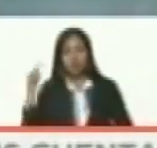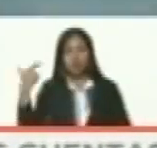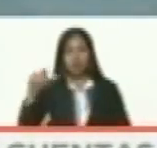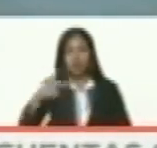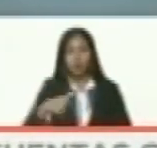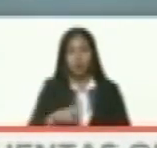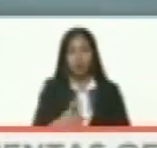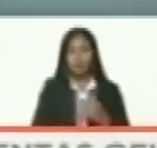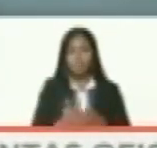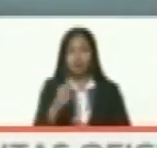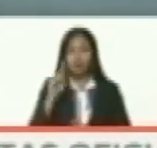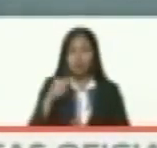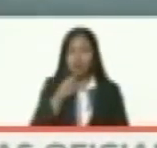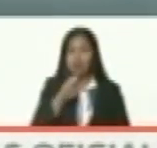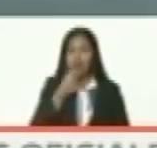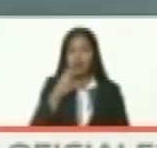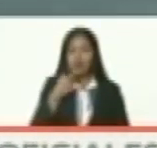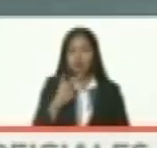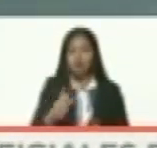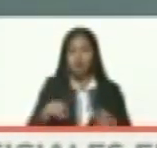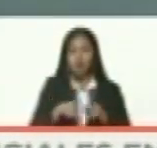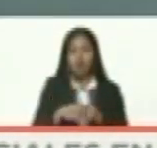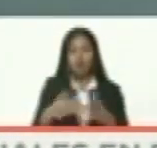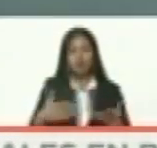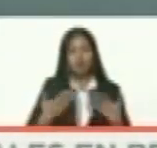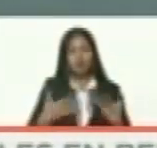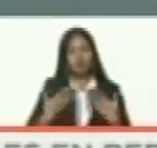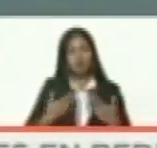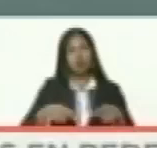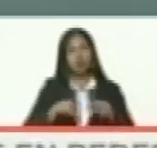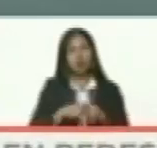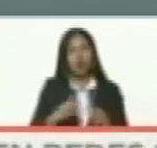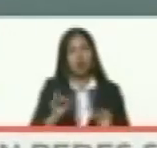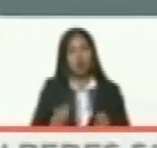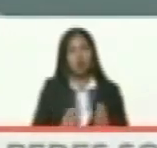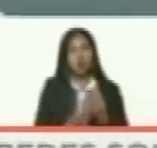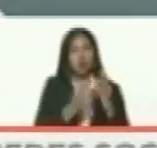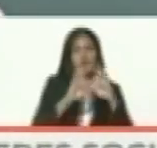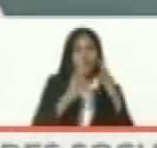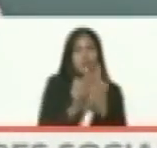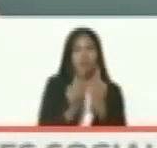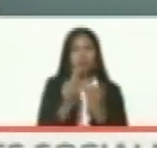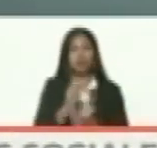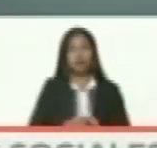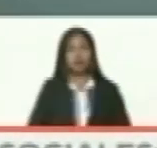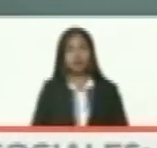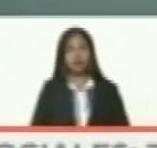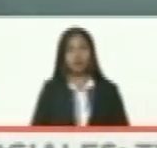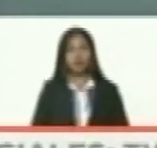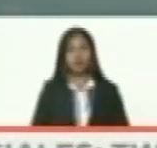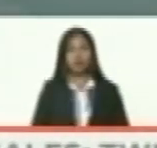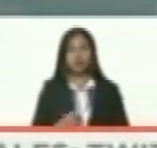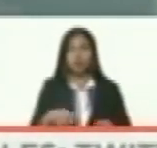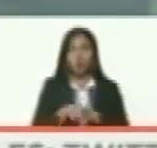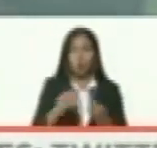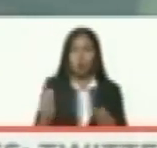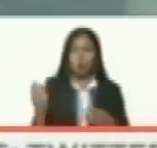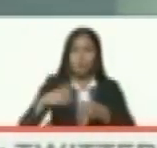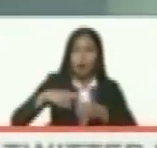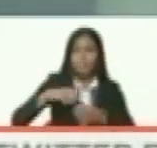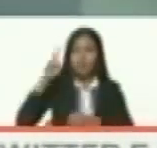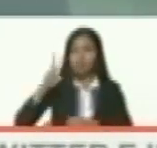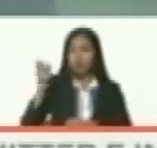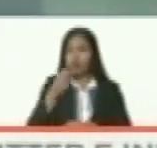además va a tener esta hermosura para disfrutarla con su familia. Forma parte de la Venezuela Bella que